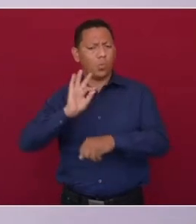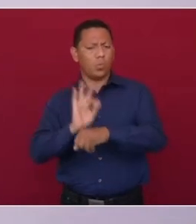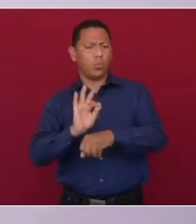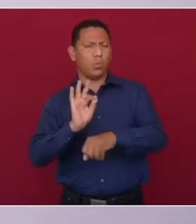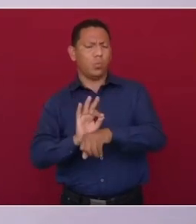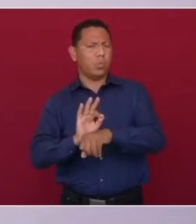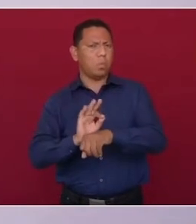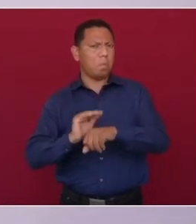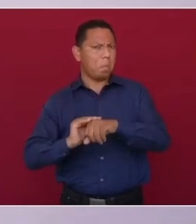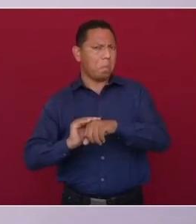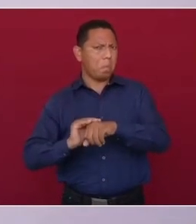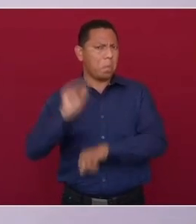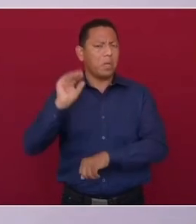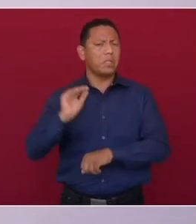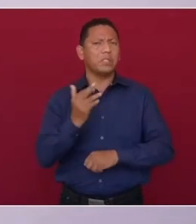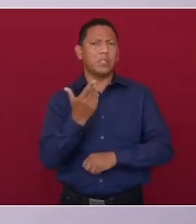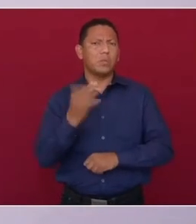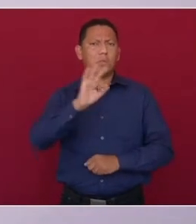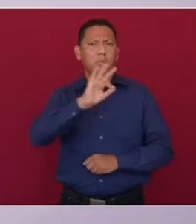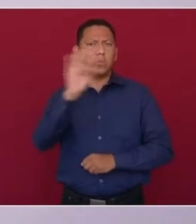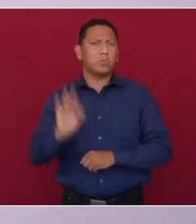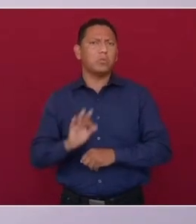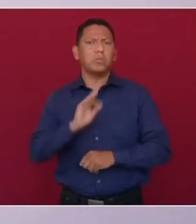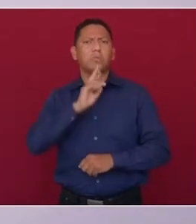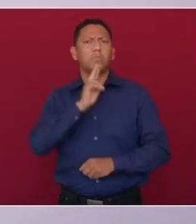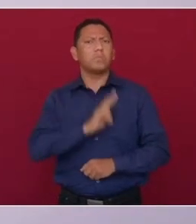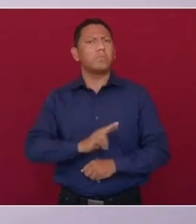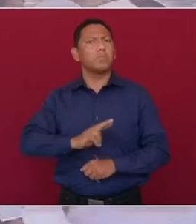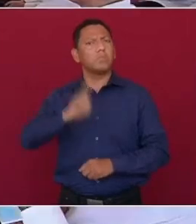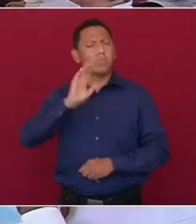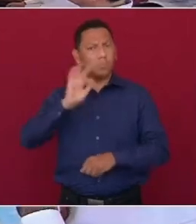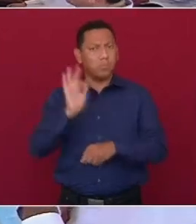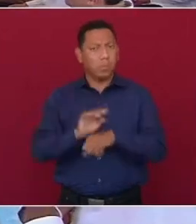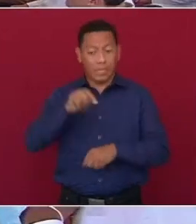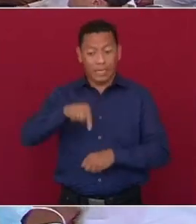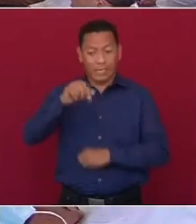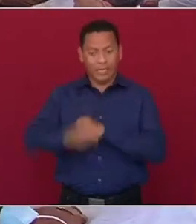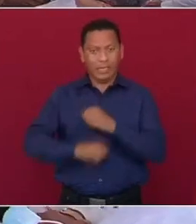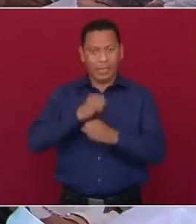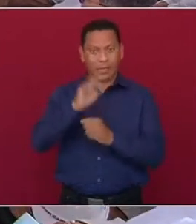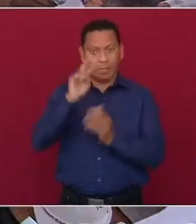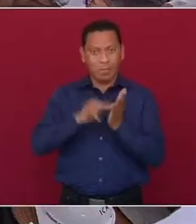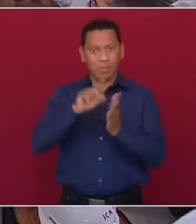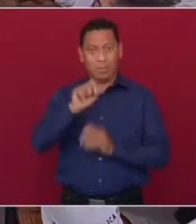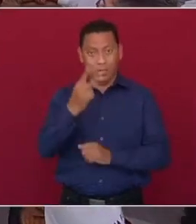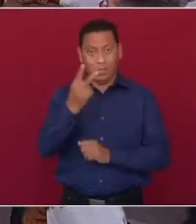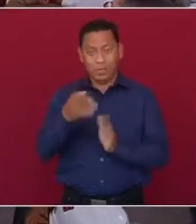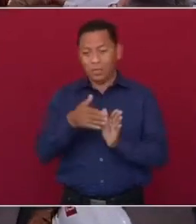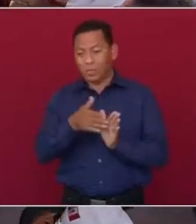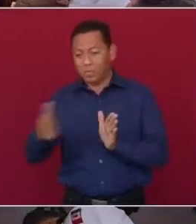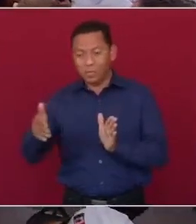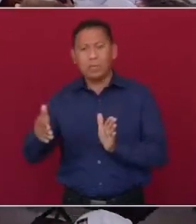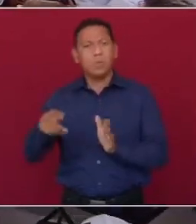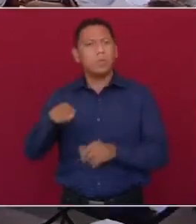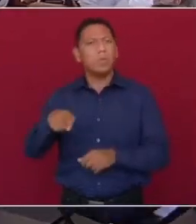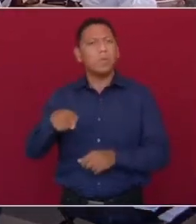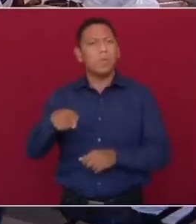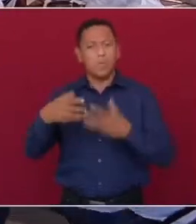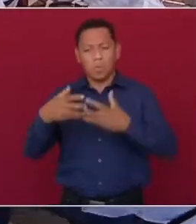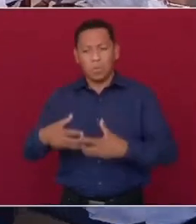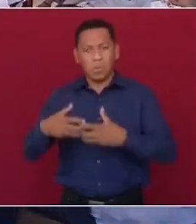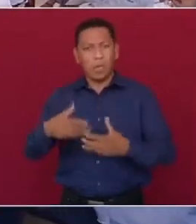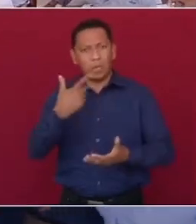más del 50% de su costo, es decir, este año va a quedar pagada esa